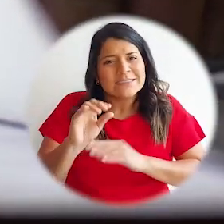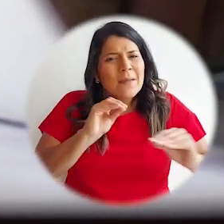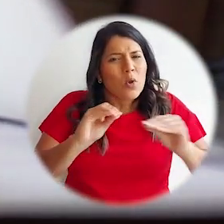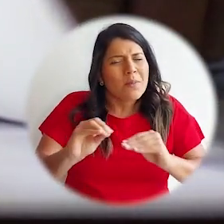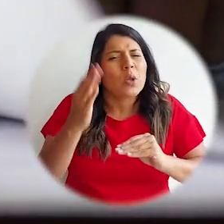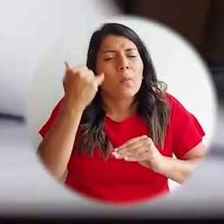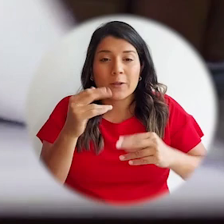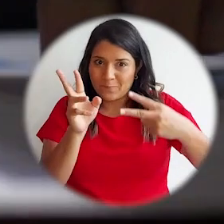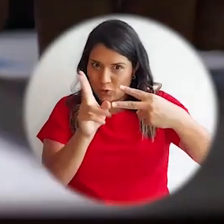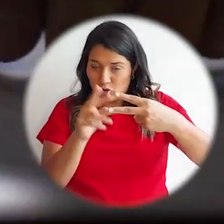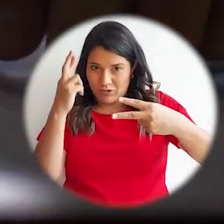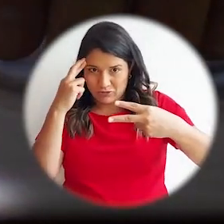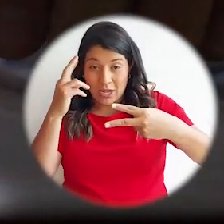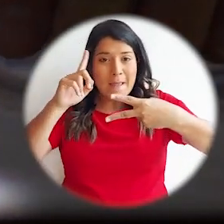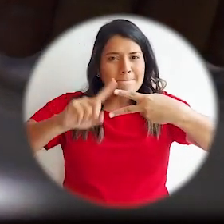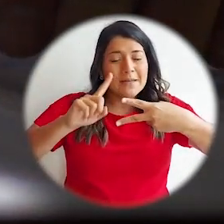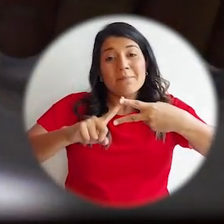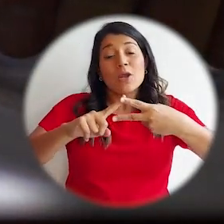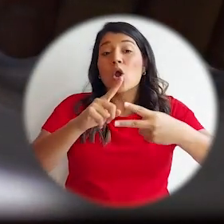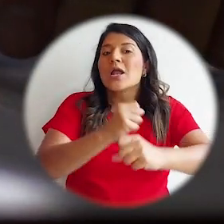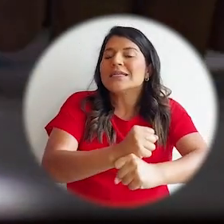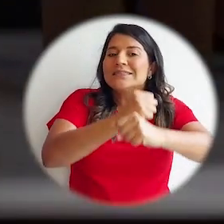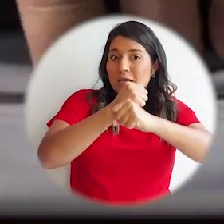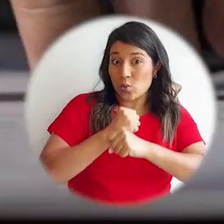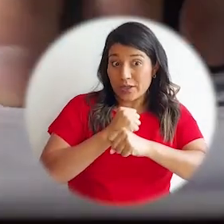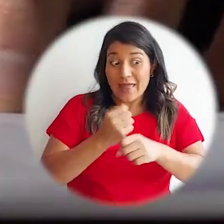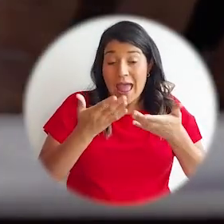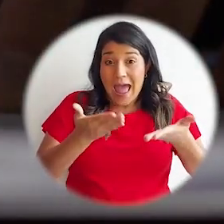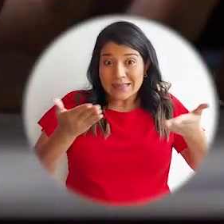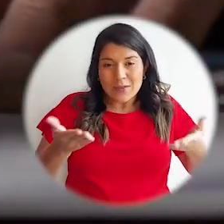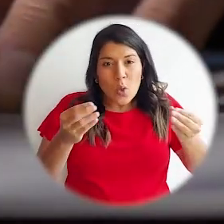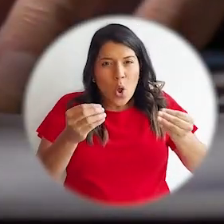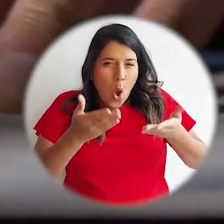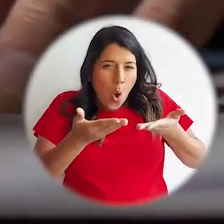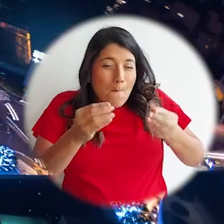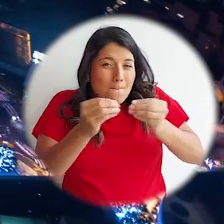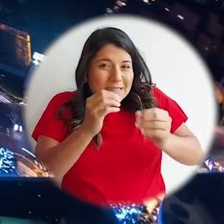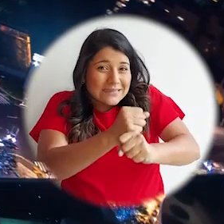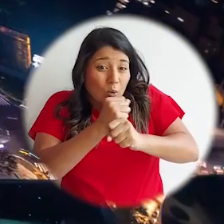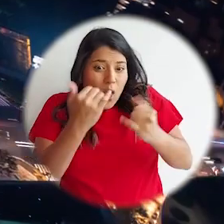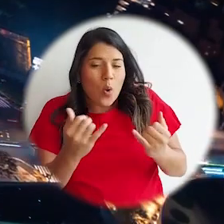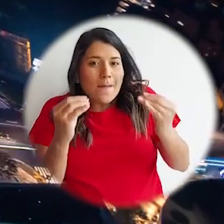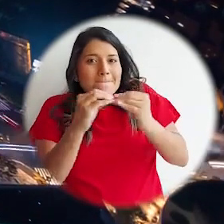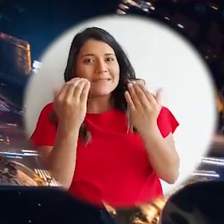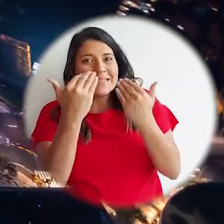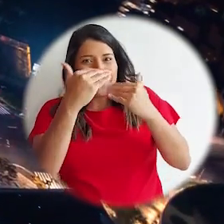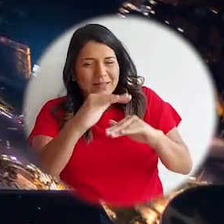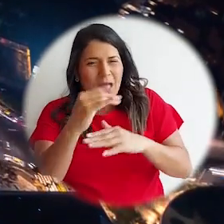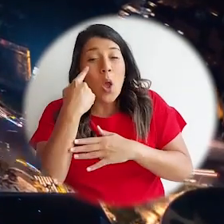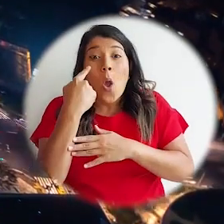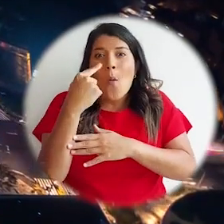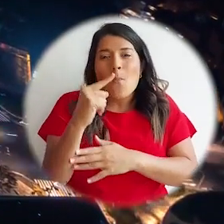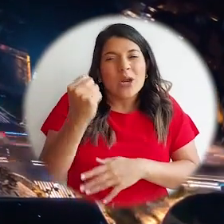estamos haciendo por dos razones. Primero, el margen de seguridad que nos brindan los activos más seguros en este momento es un poco más limitado, por los